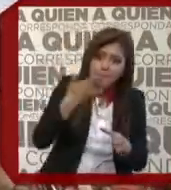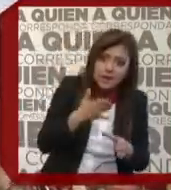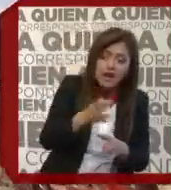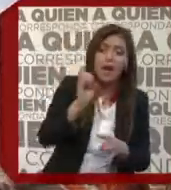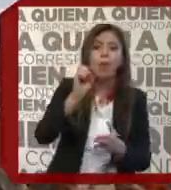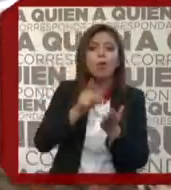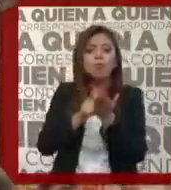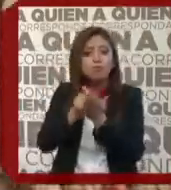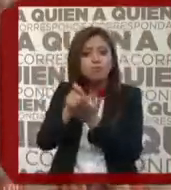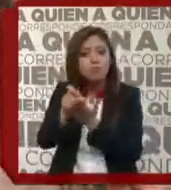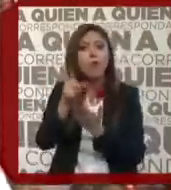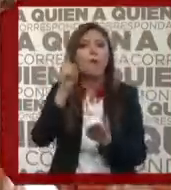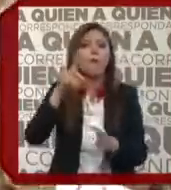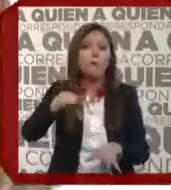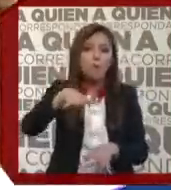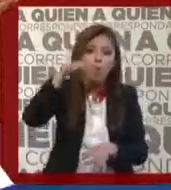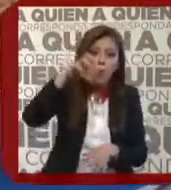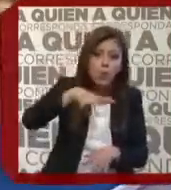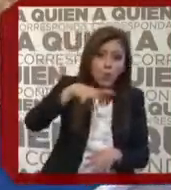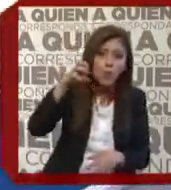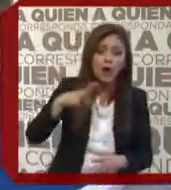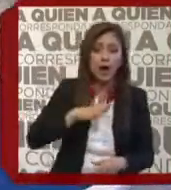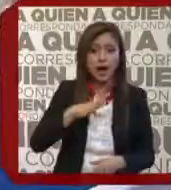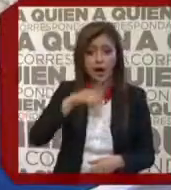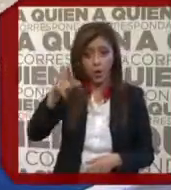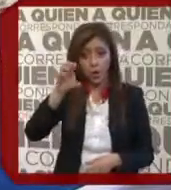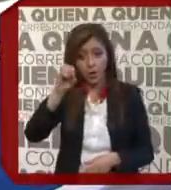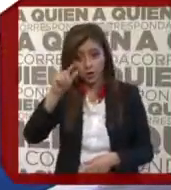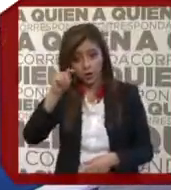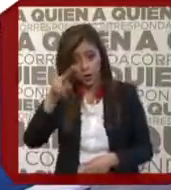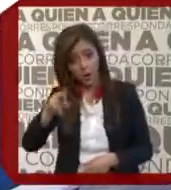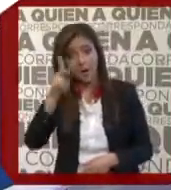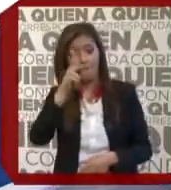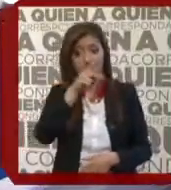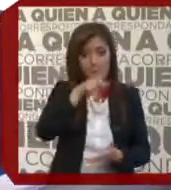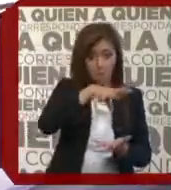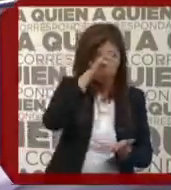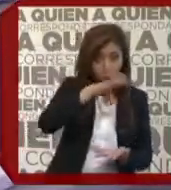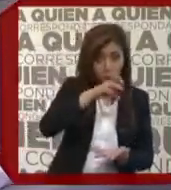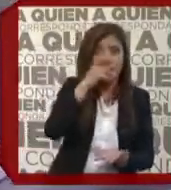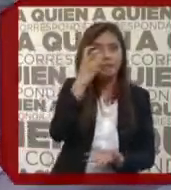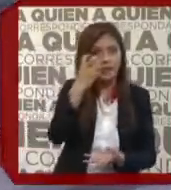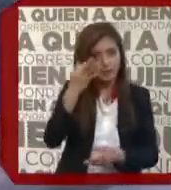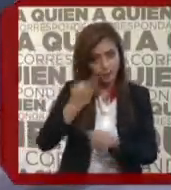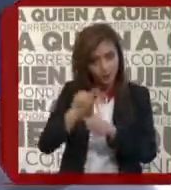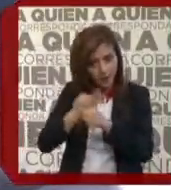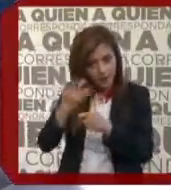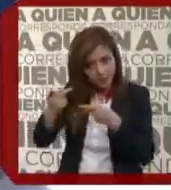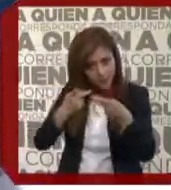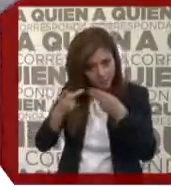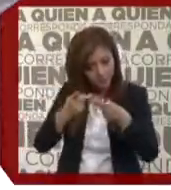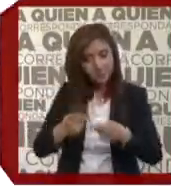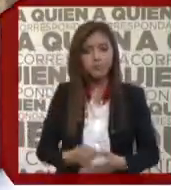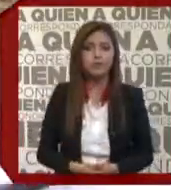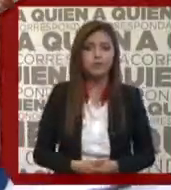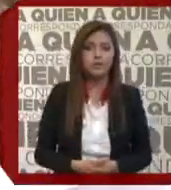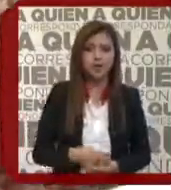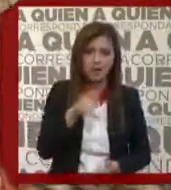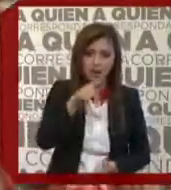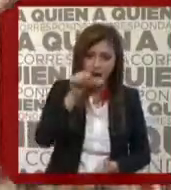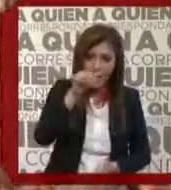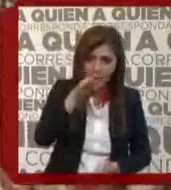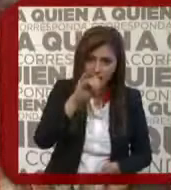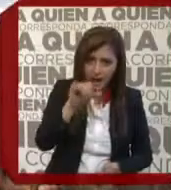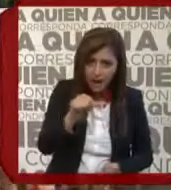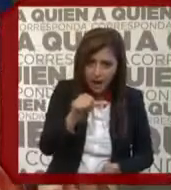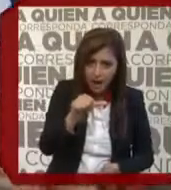pulpo. Siento como que falta el de ostión. Aquí está ostión con pulpo. Ese es un cevichito mezcla, que te lo van a preparar. ¿Este es almeja o caracol? ¿Qué es?